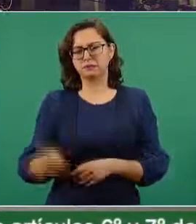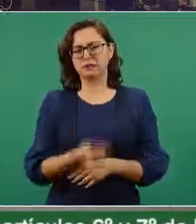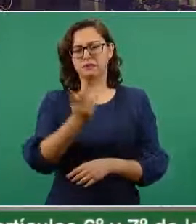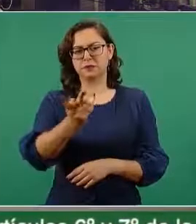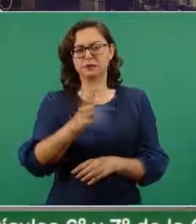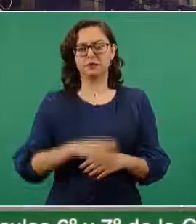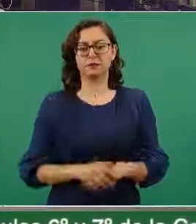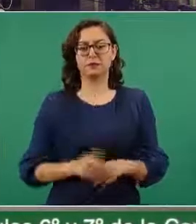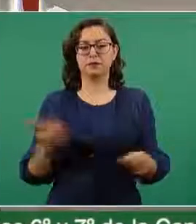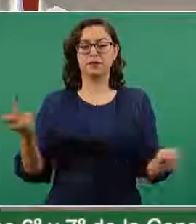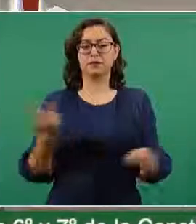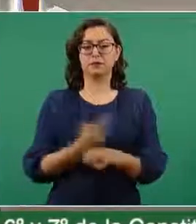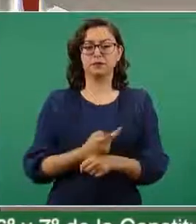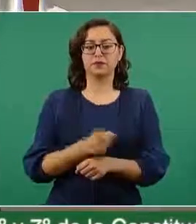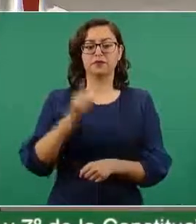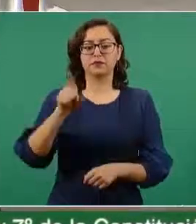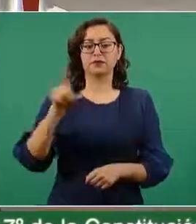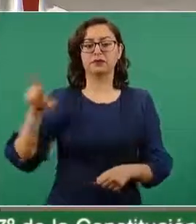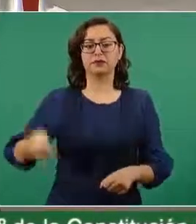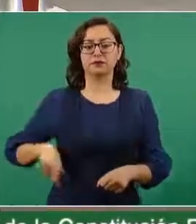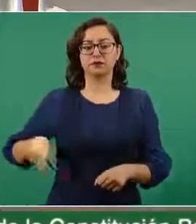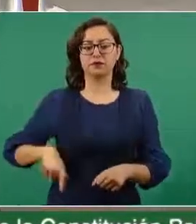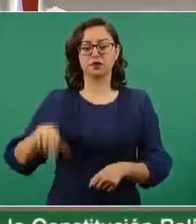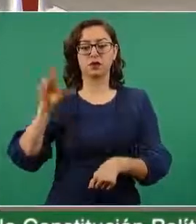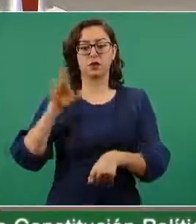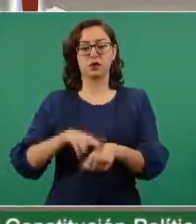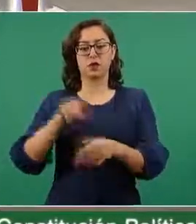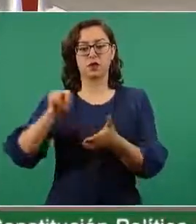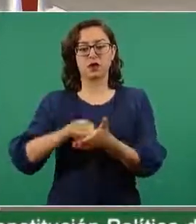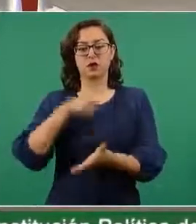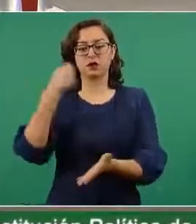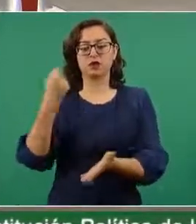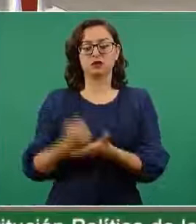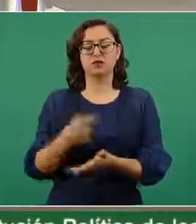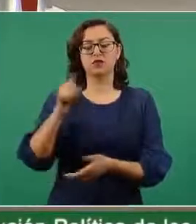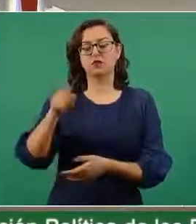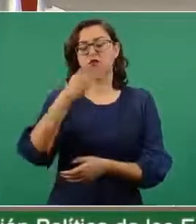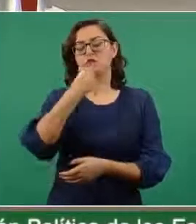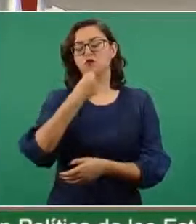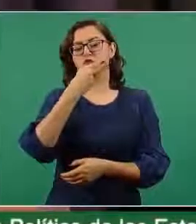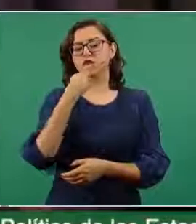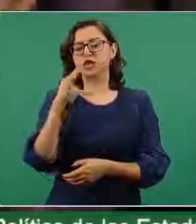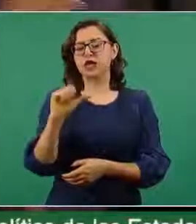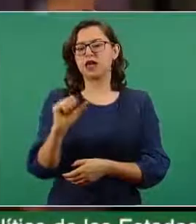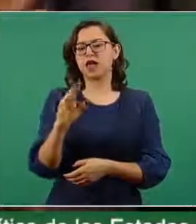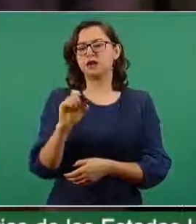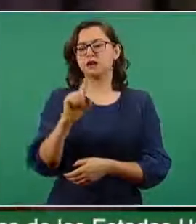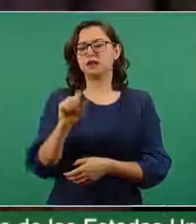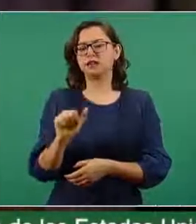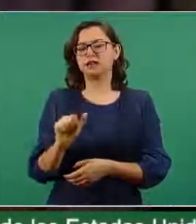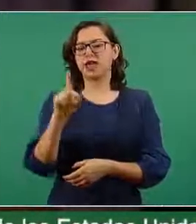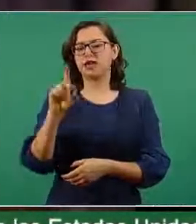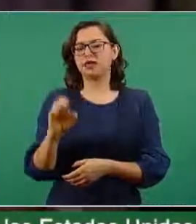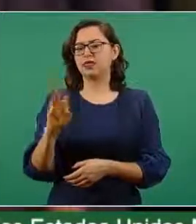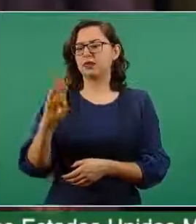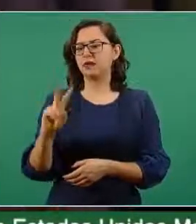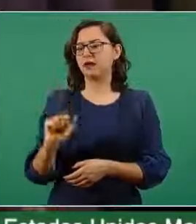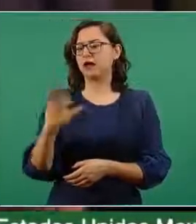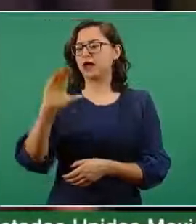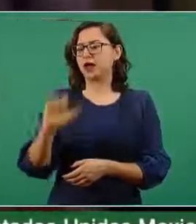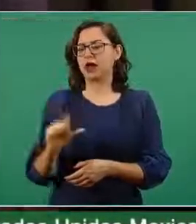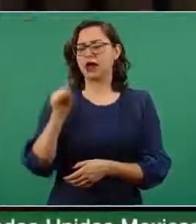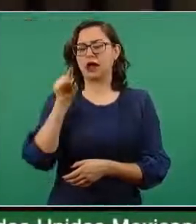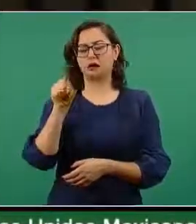iniciar el desafuero del gobernador de Tamaulipas, Francisco Javier García Cabeza de Vaca. ¿Qué opinión le merece esta aprobación que ya se logró